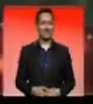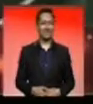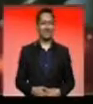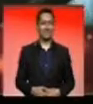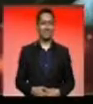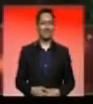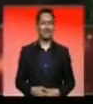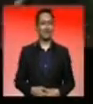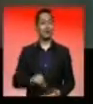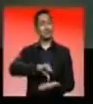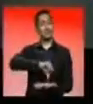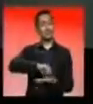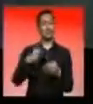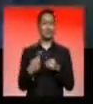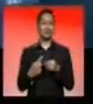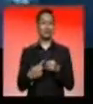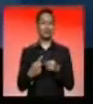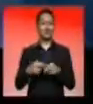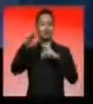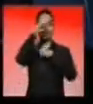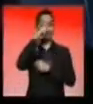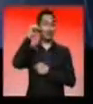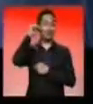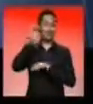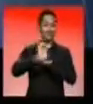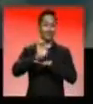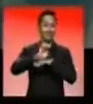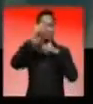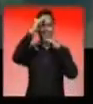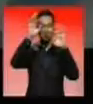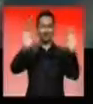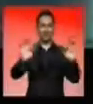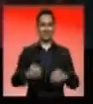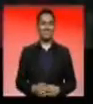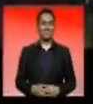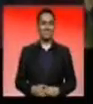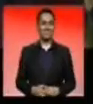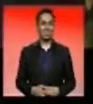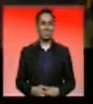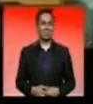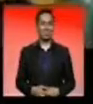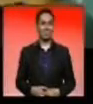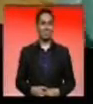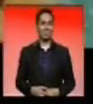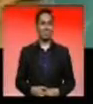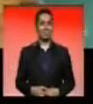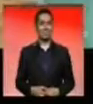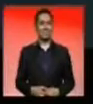Reportó Carla Arcentales en Quito. Gama, con la mejor cobertura del país.